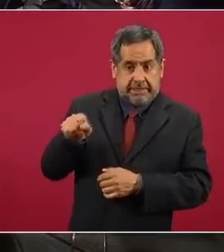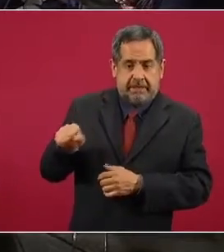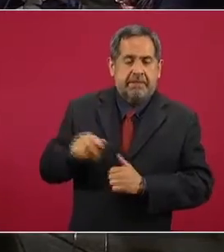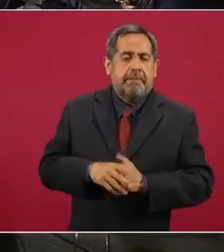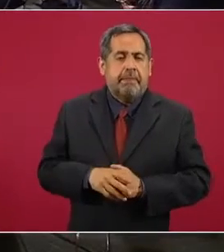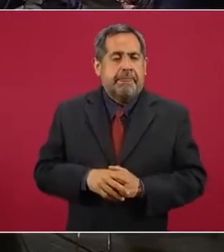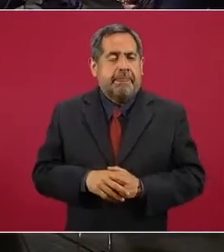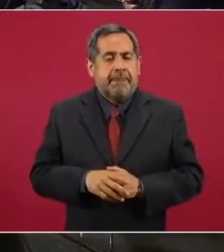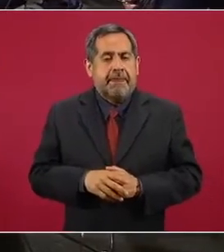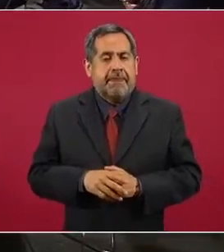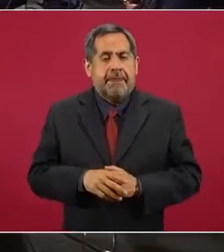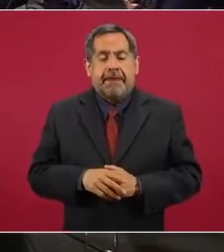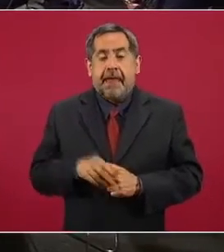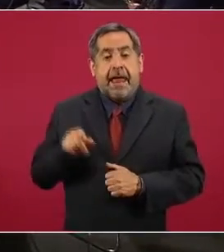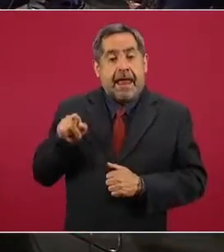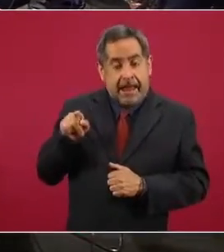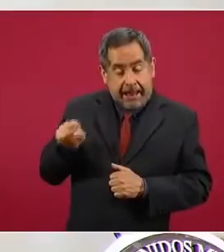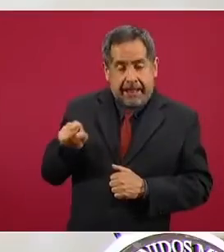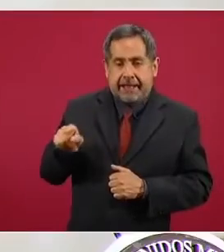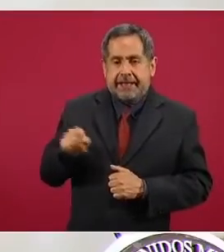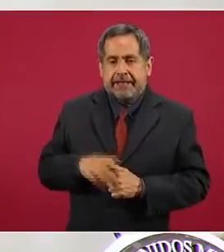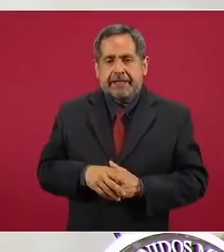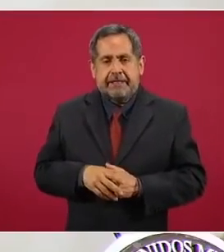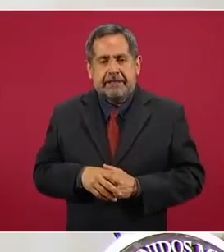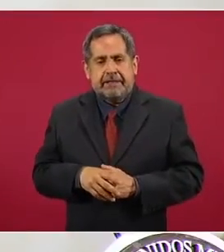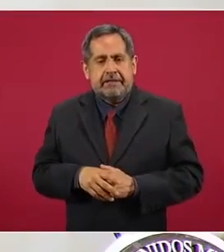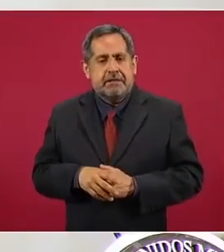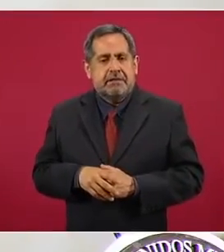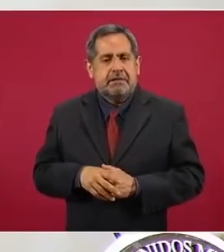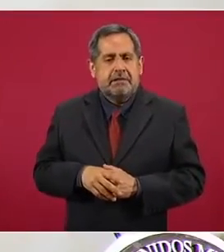le recomendaba a sus